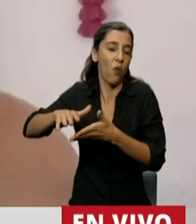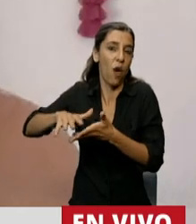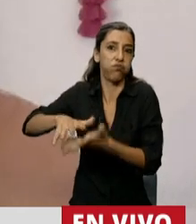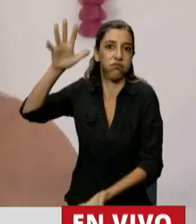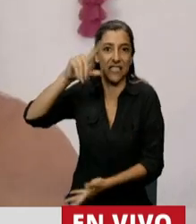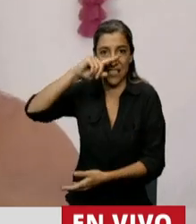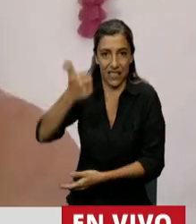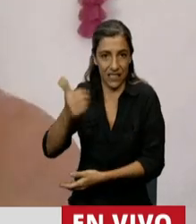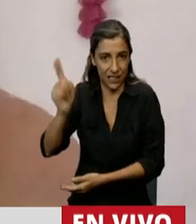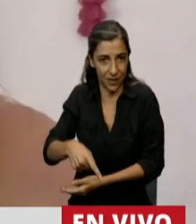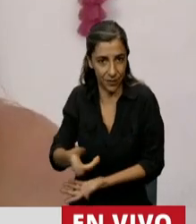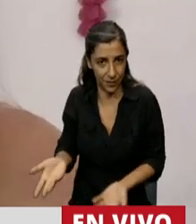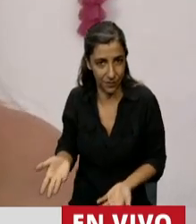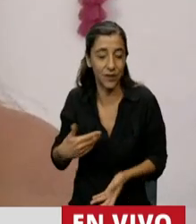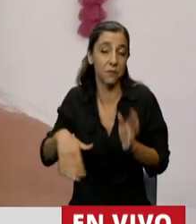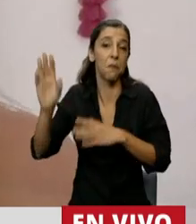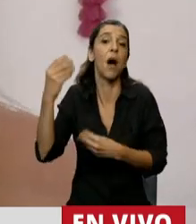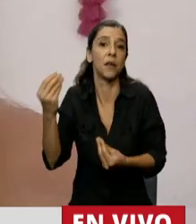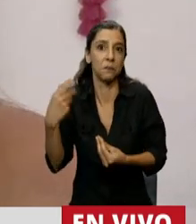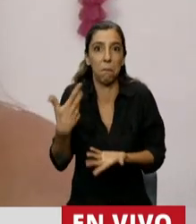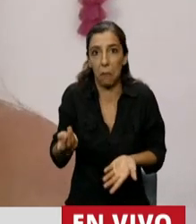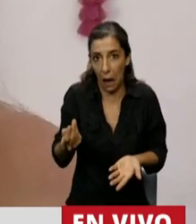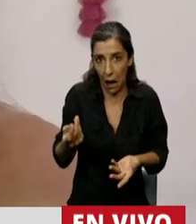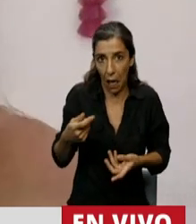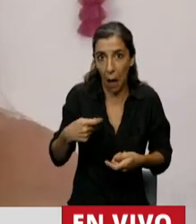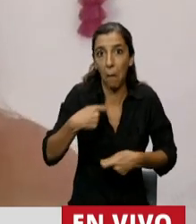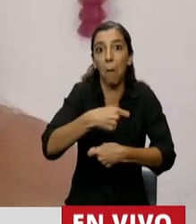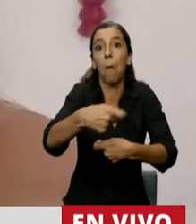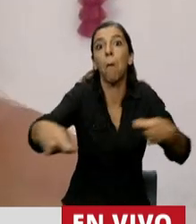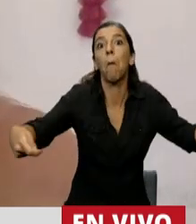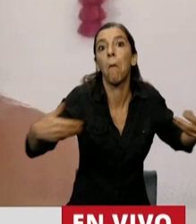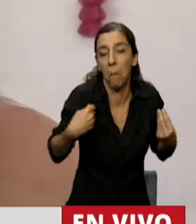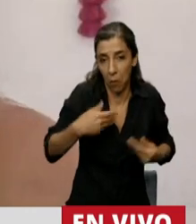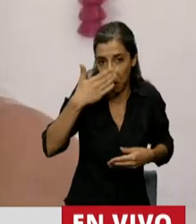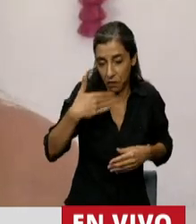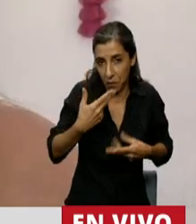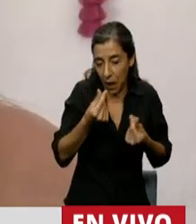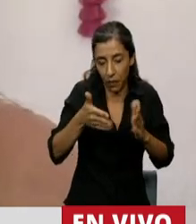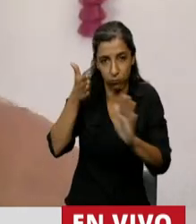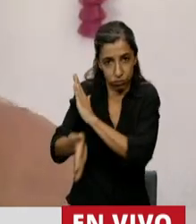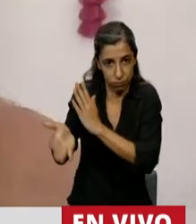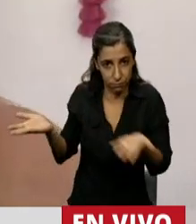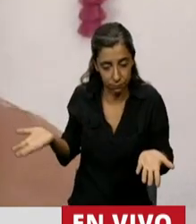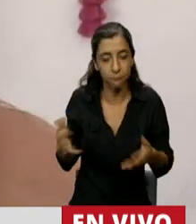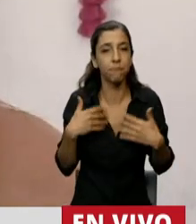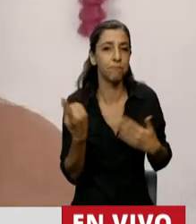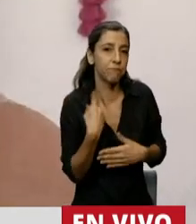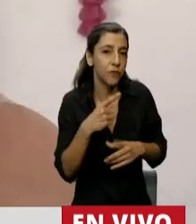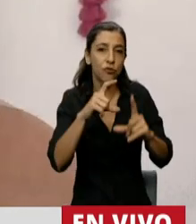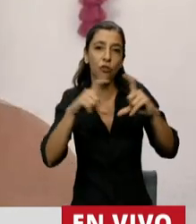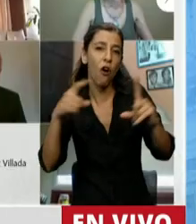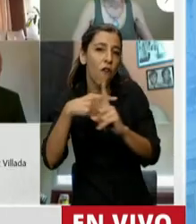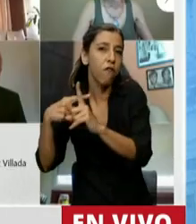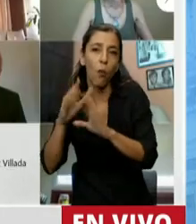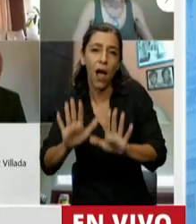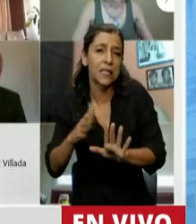y además fundamentalmente para financiar fuga de capitales. En este marco no hay fórmula que permita